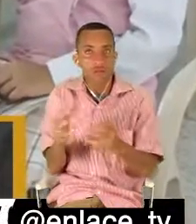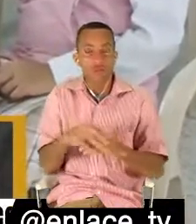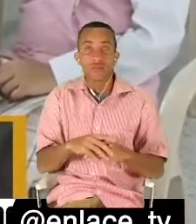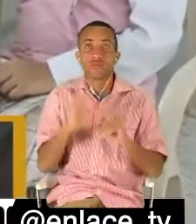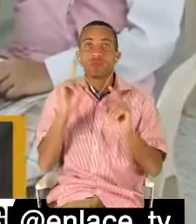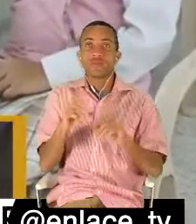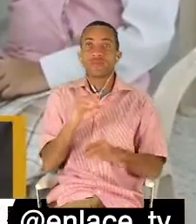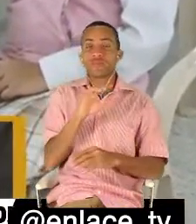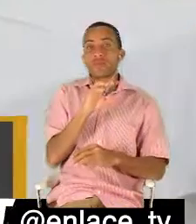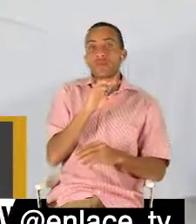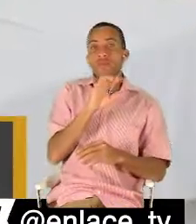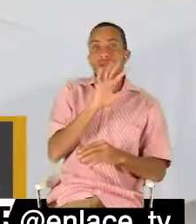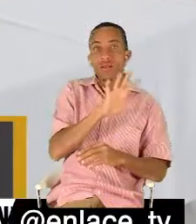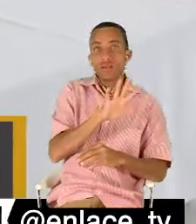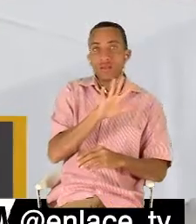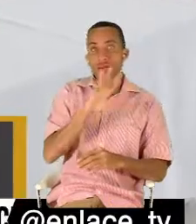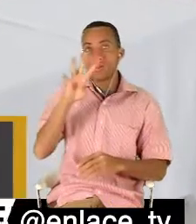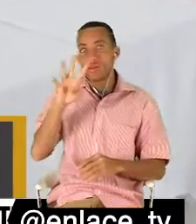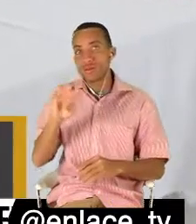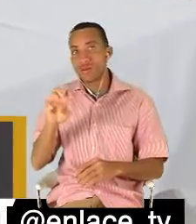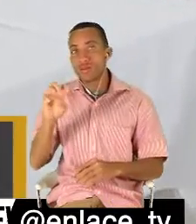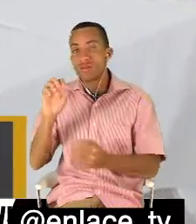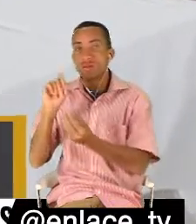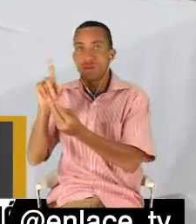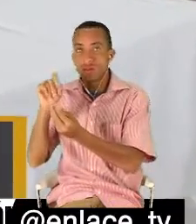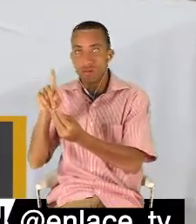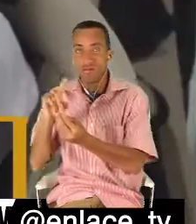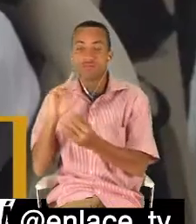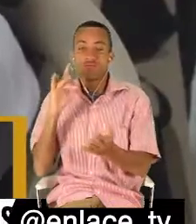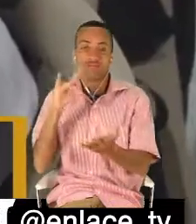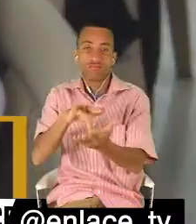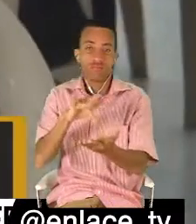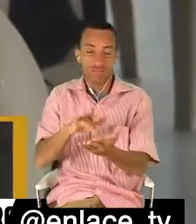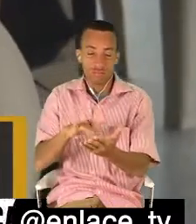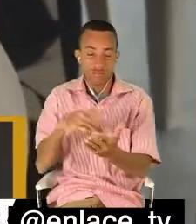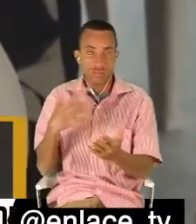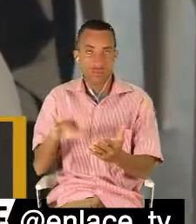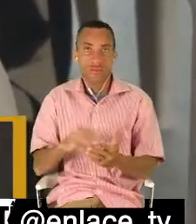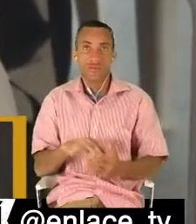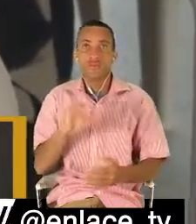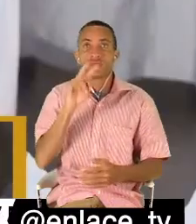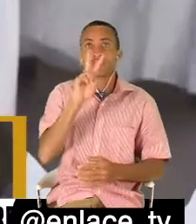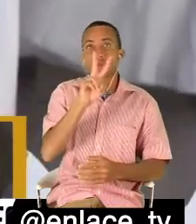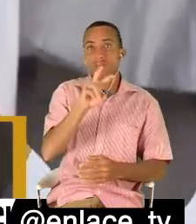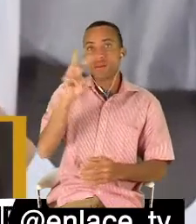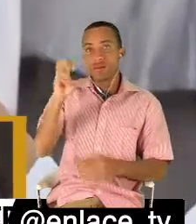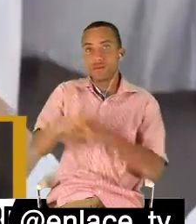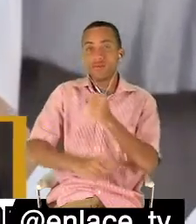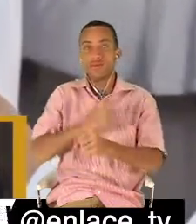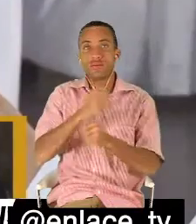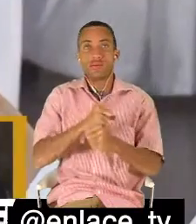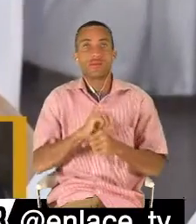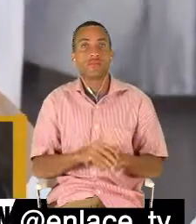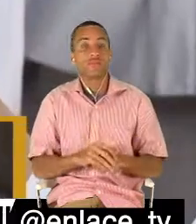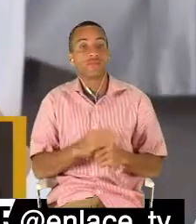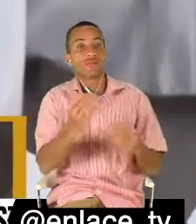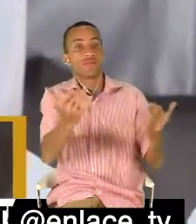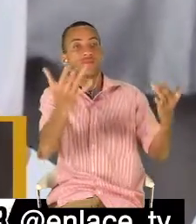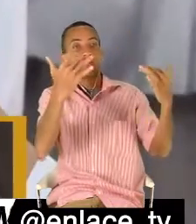noveno y undécimo disputaron las Olimpiadas Teresianas en su 28ª versión. Por lo general recibimos un total de